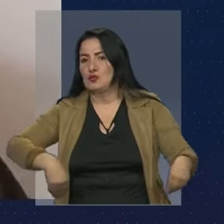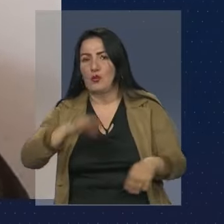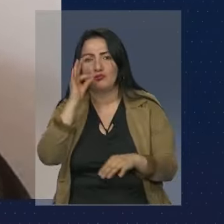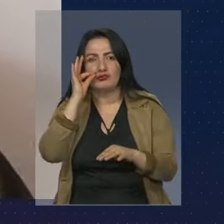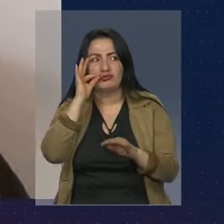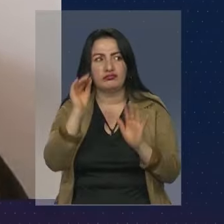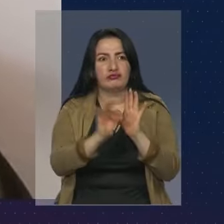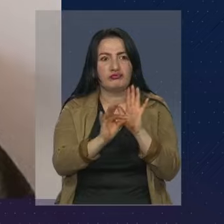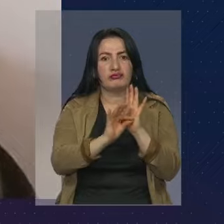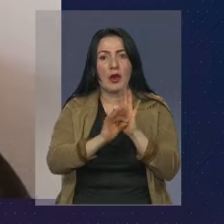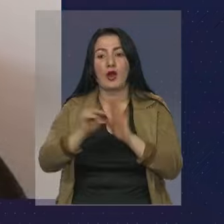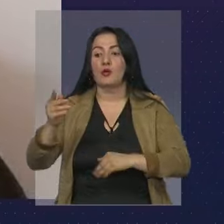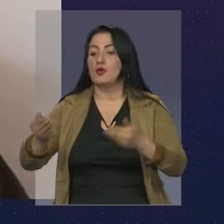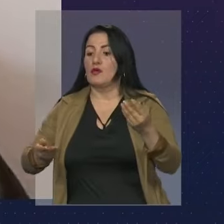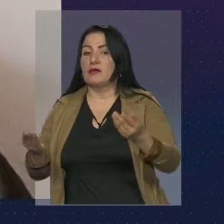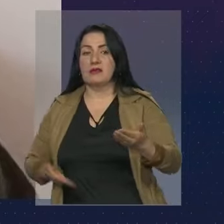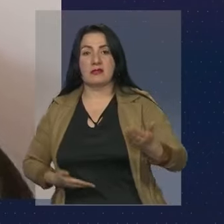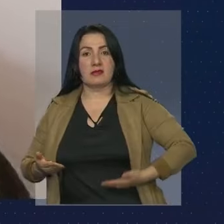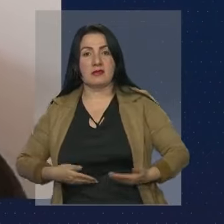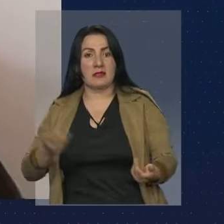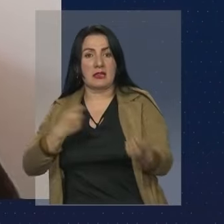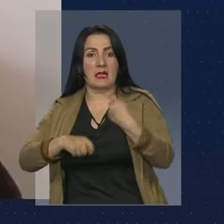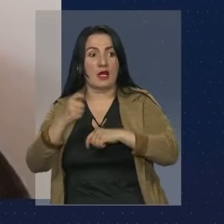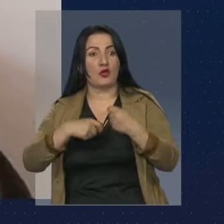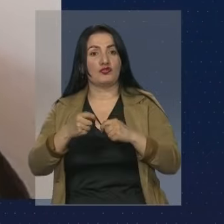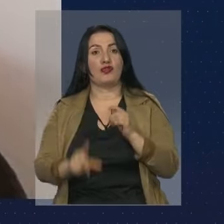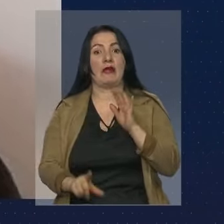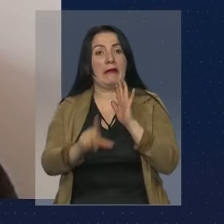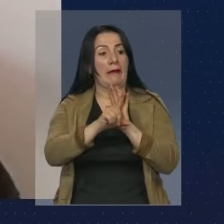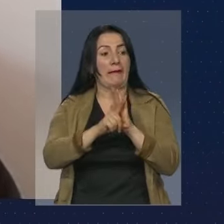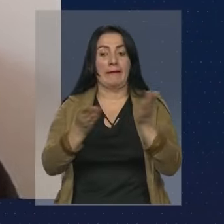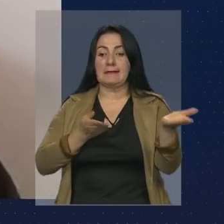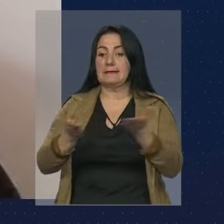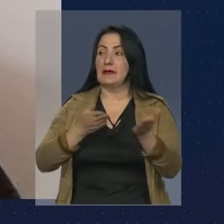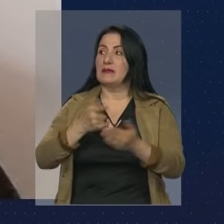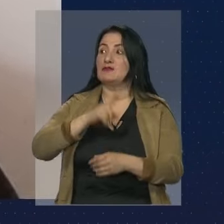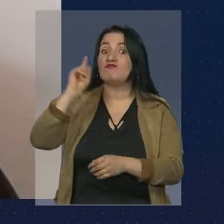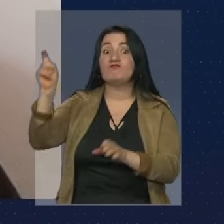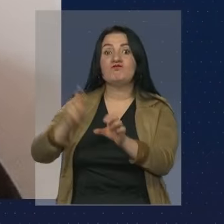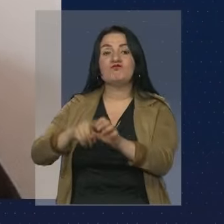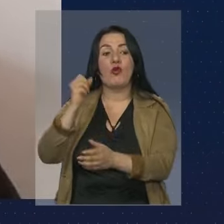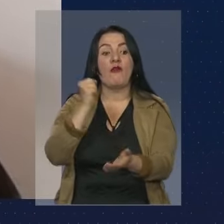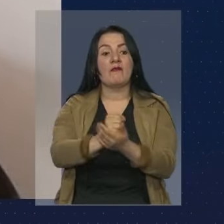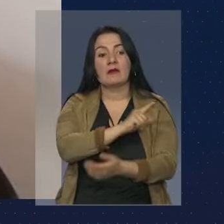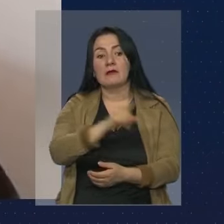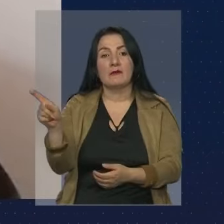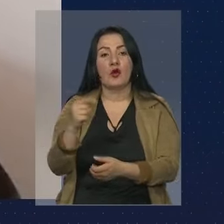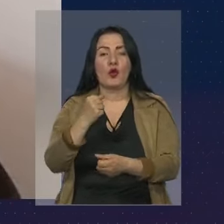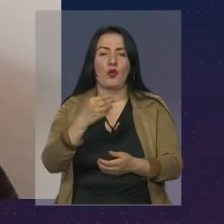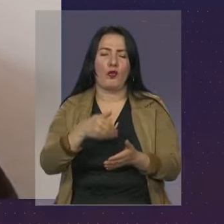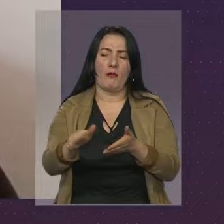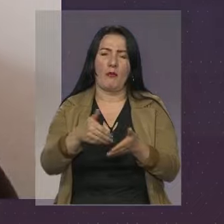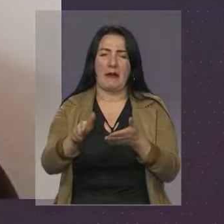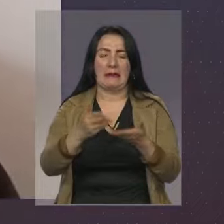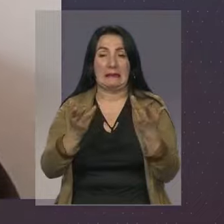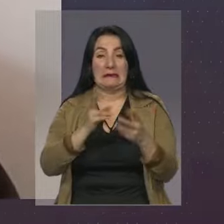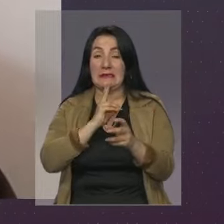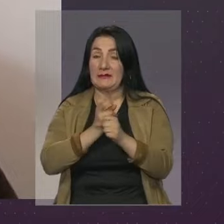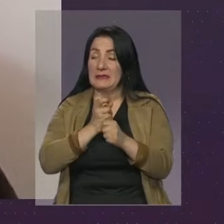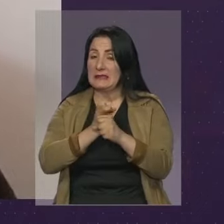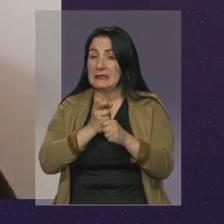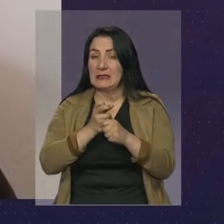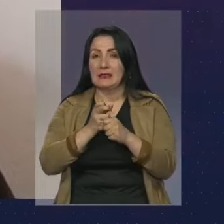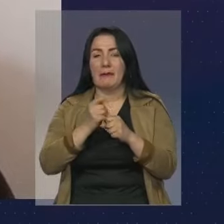legales y obligan a la comunidad a comprar bienes y servicios de esas bandas delincuenciales. Entonces el problema es más complejo porque